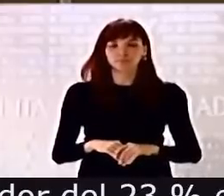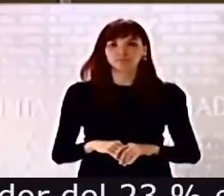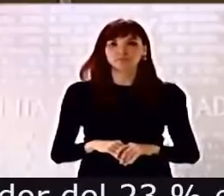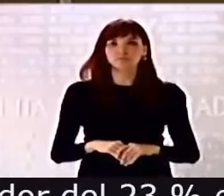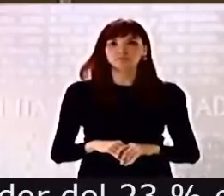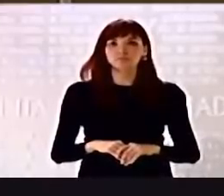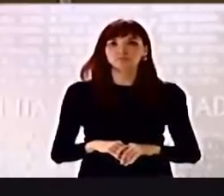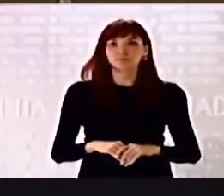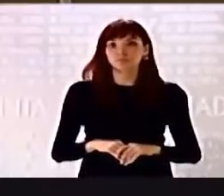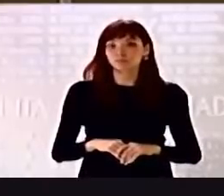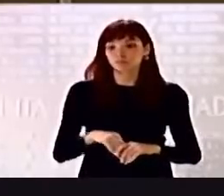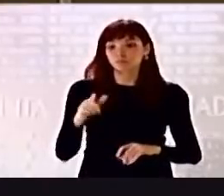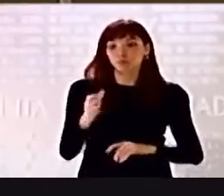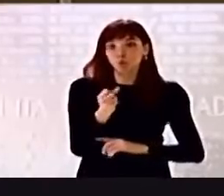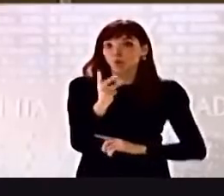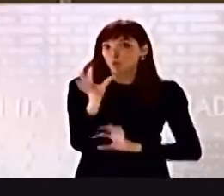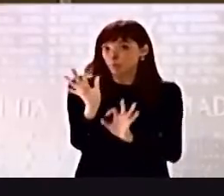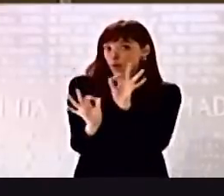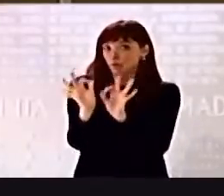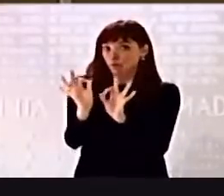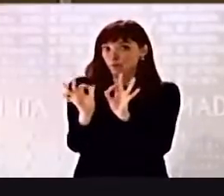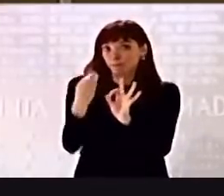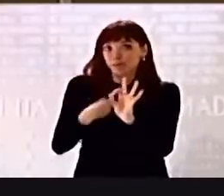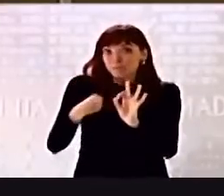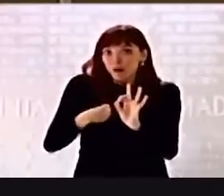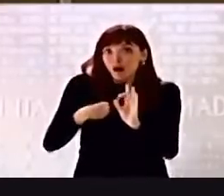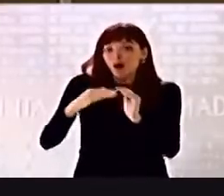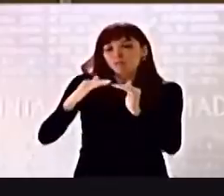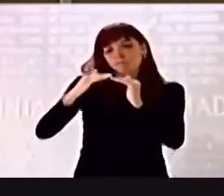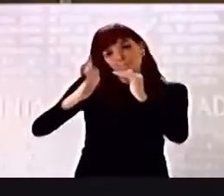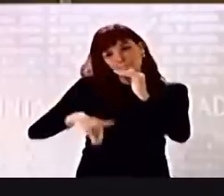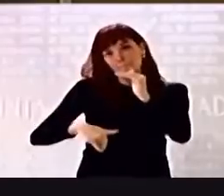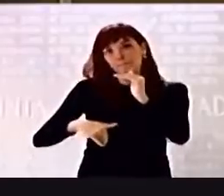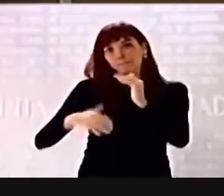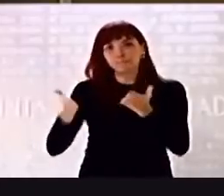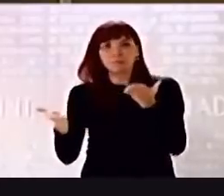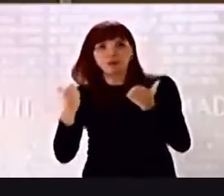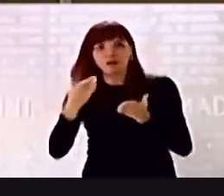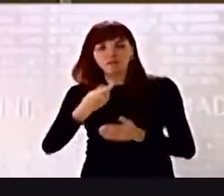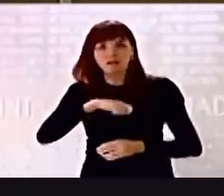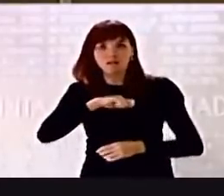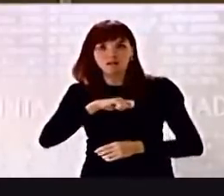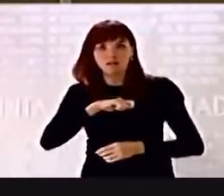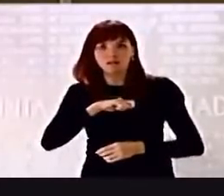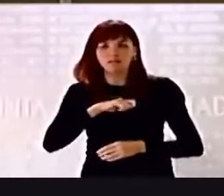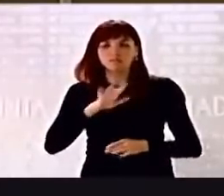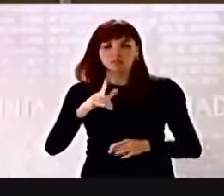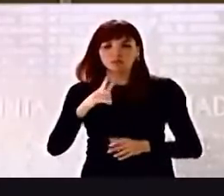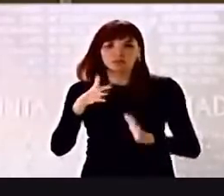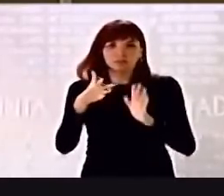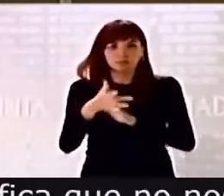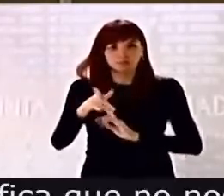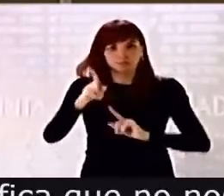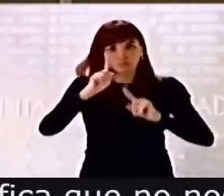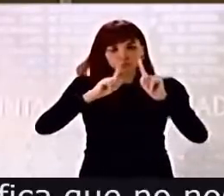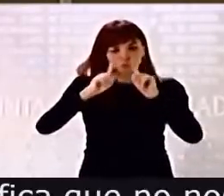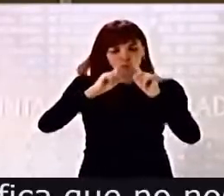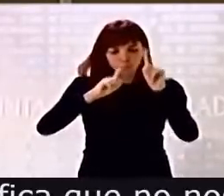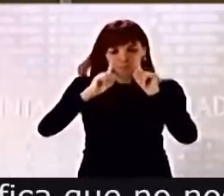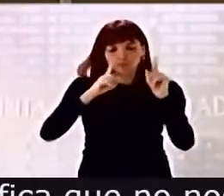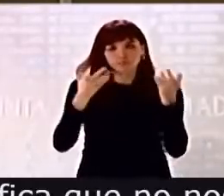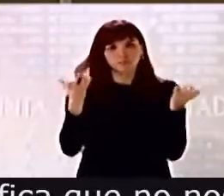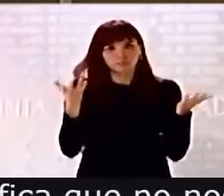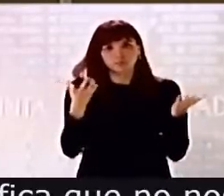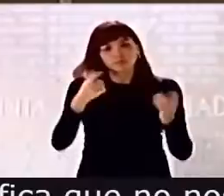Está por debajo de la media nacional, pero eso no significa que no nos preocupe y que no tengamos